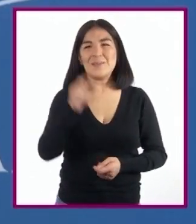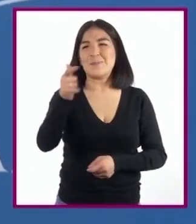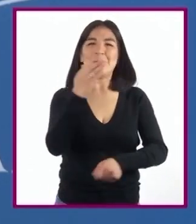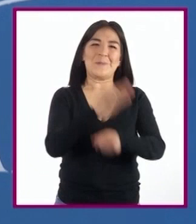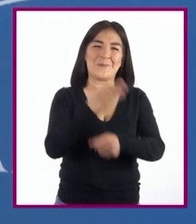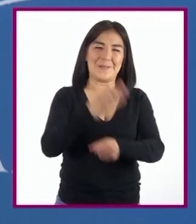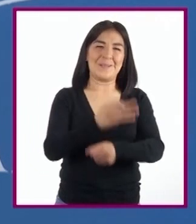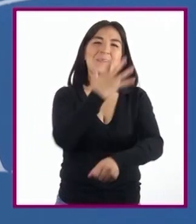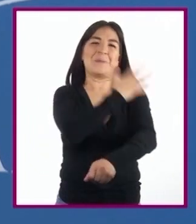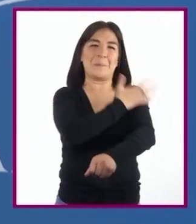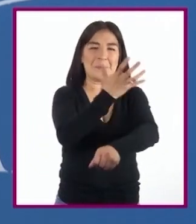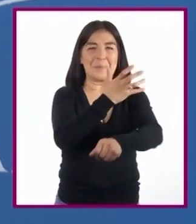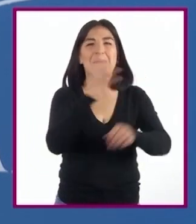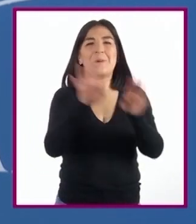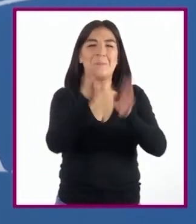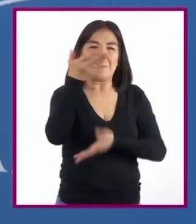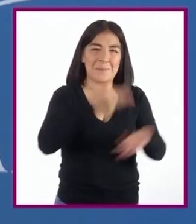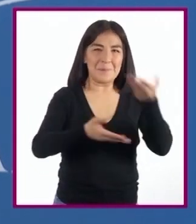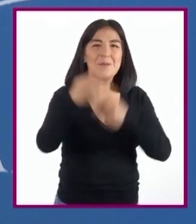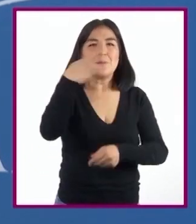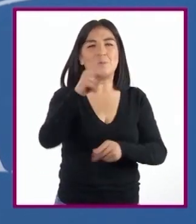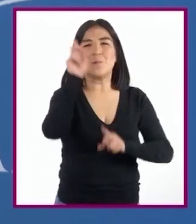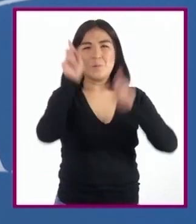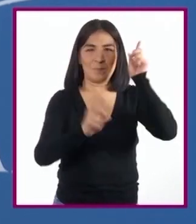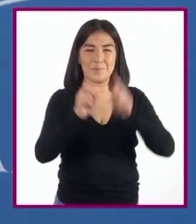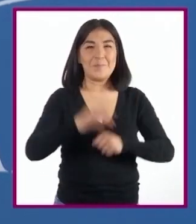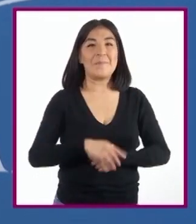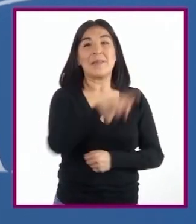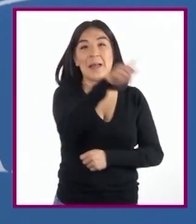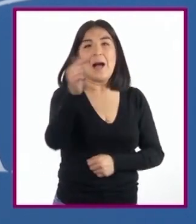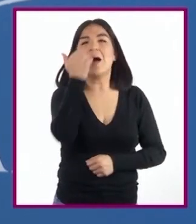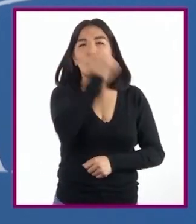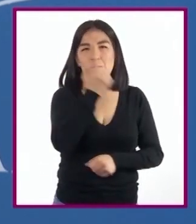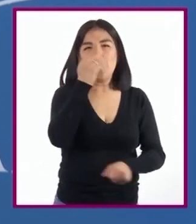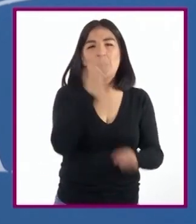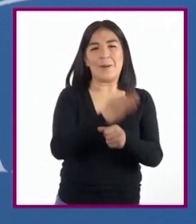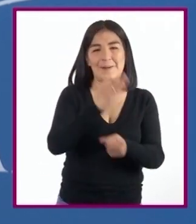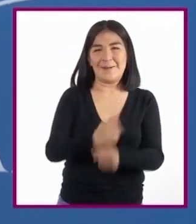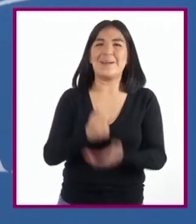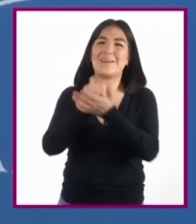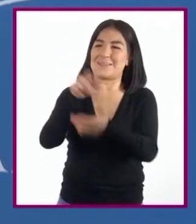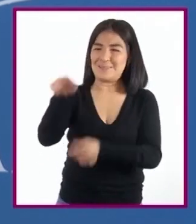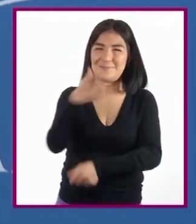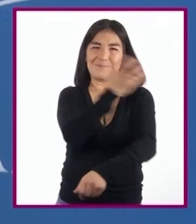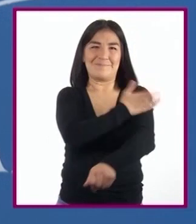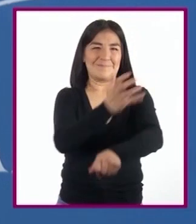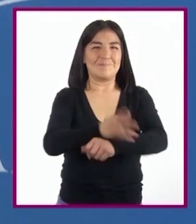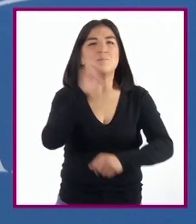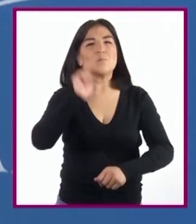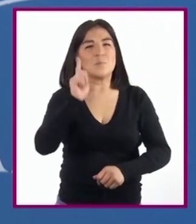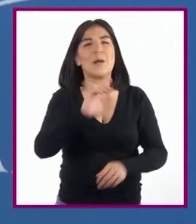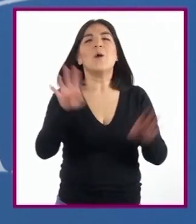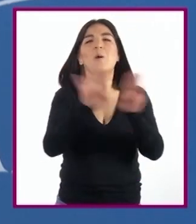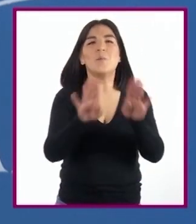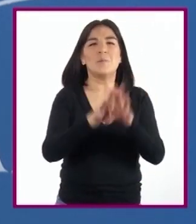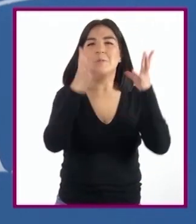dudas. Estimadas alumnas y alumnos, ayudemos a su compañera a resolver el